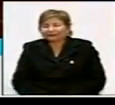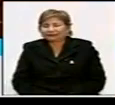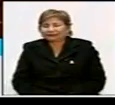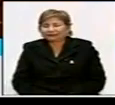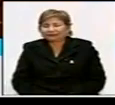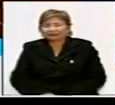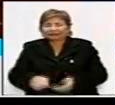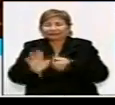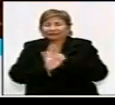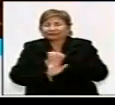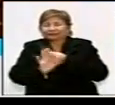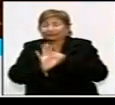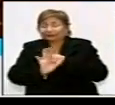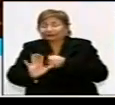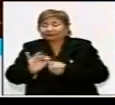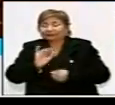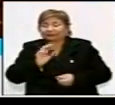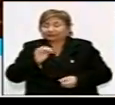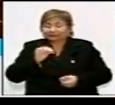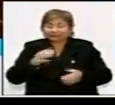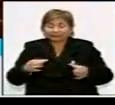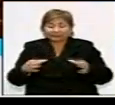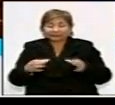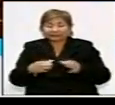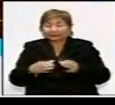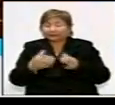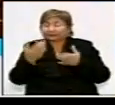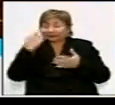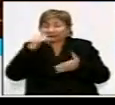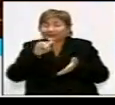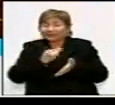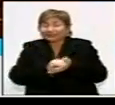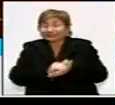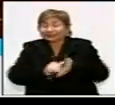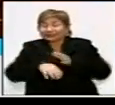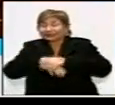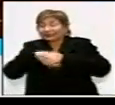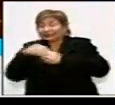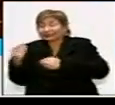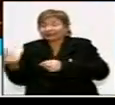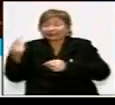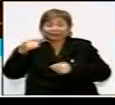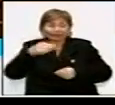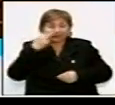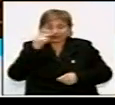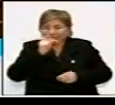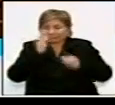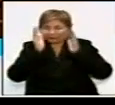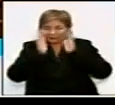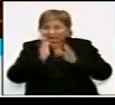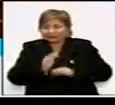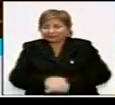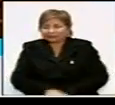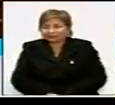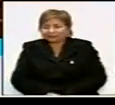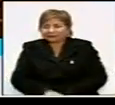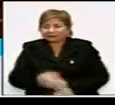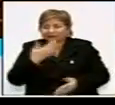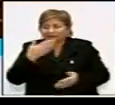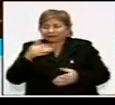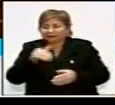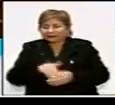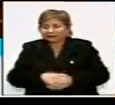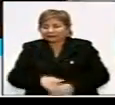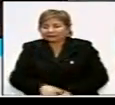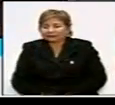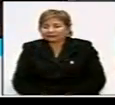desproteger de la inmunidad al congreso en la república para que un ente externo lo vea directamente no es atendible así que le pido que pase